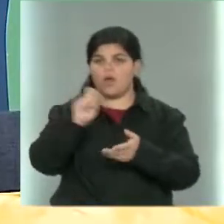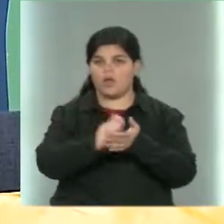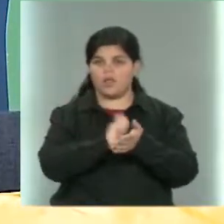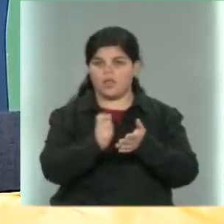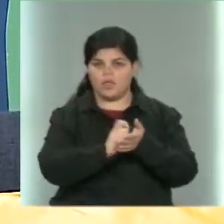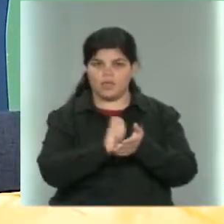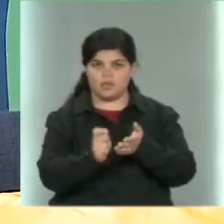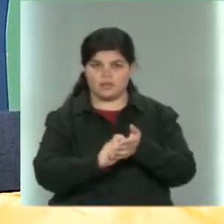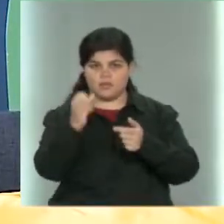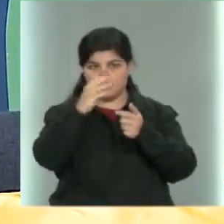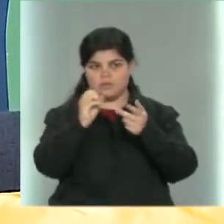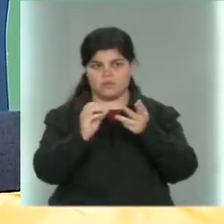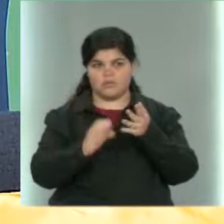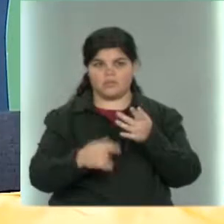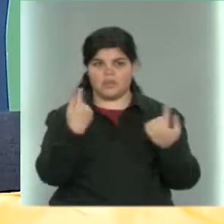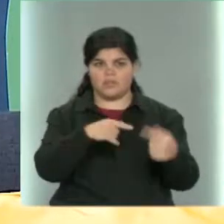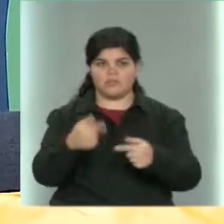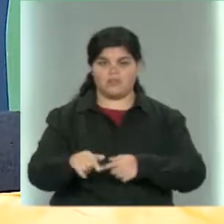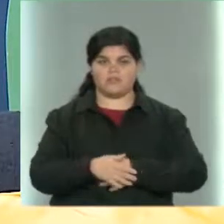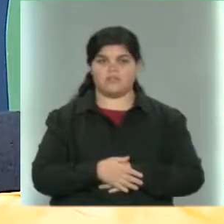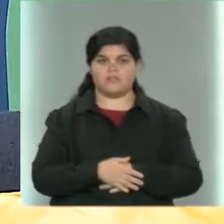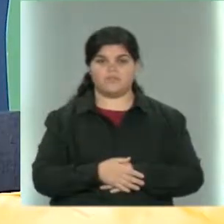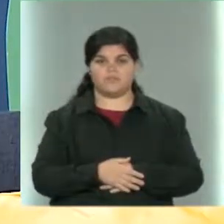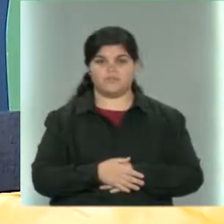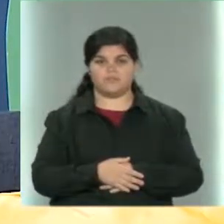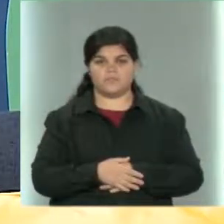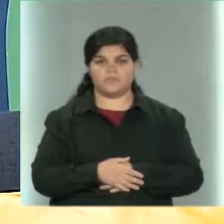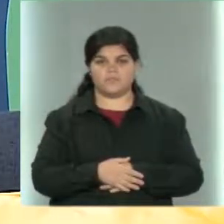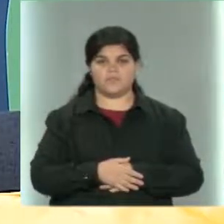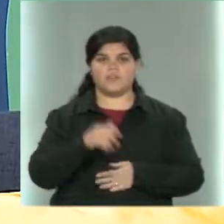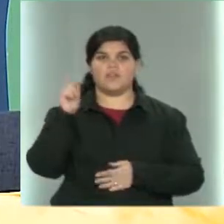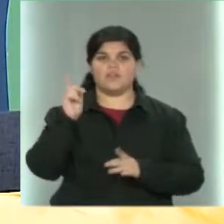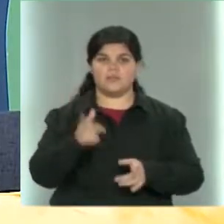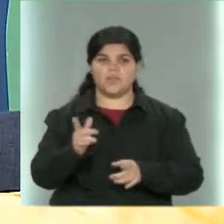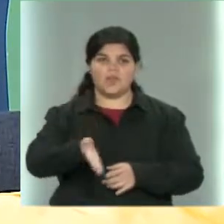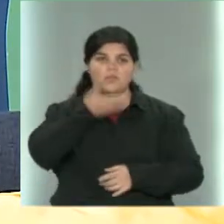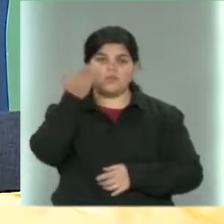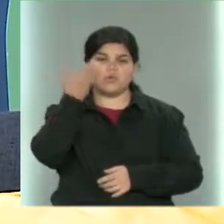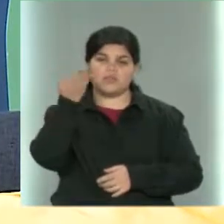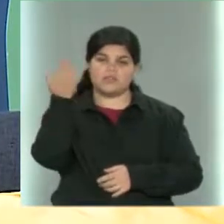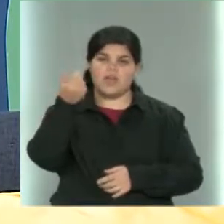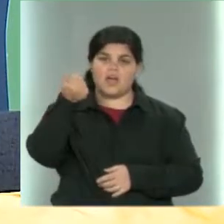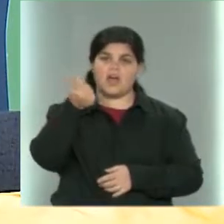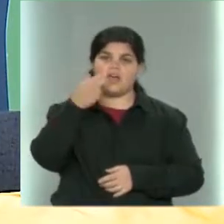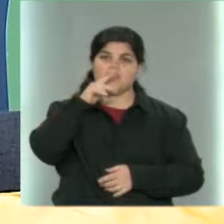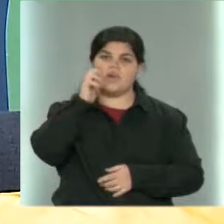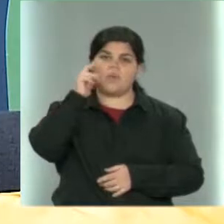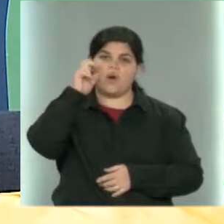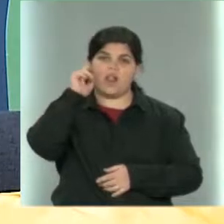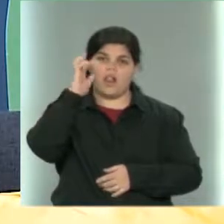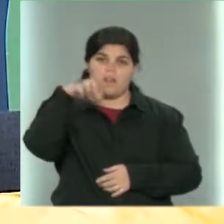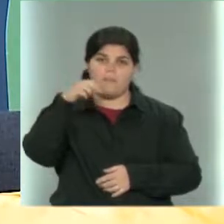Eterna, el ensayo Guitarra, dímelo tú, que está hoy sobre la mesa de nuestro debate, la poesía poesía de Atahualpa Yupanqui y Morir